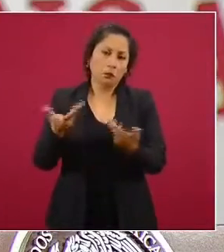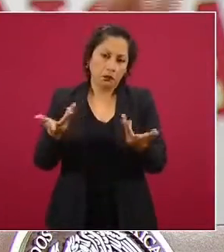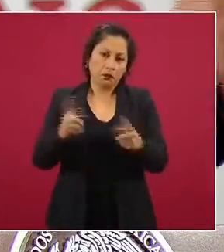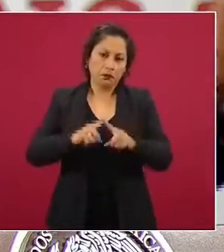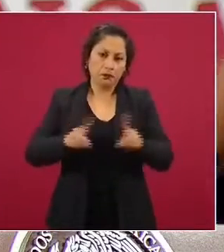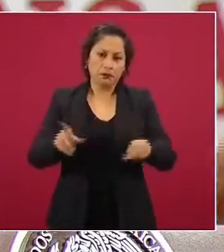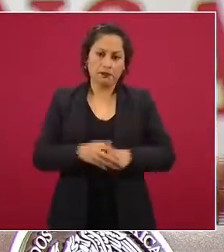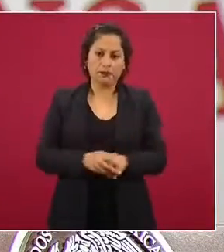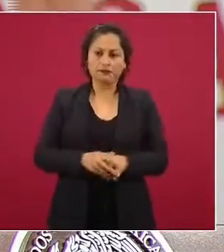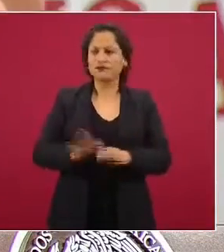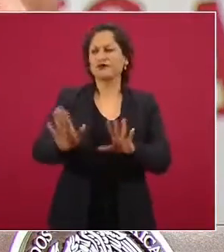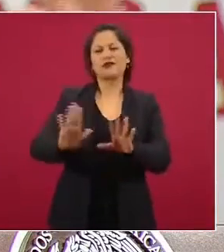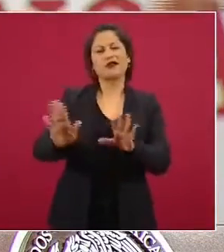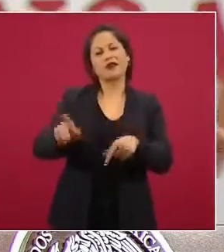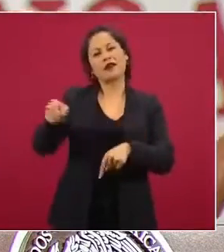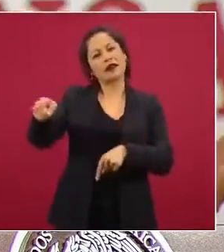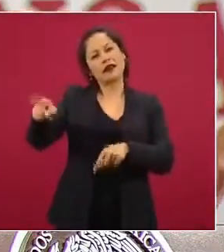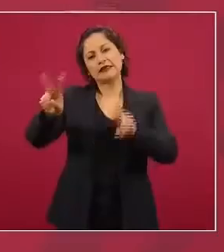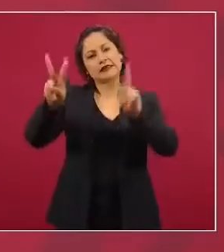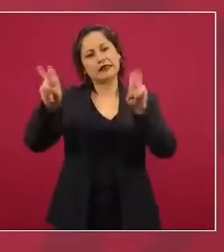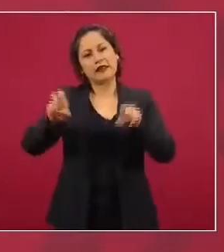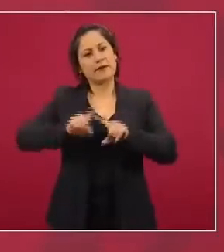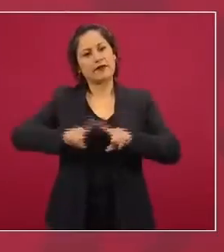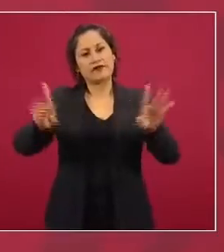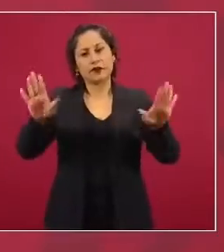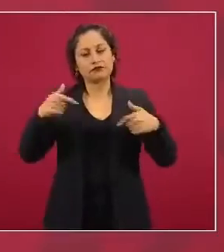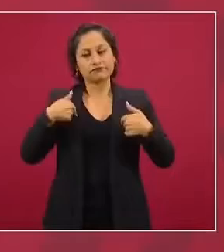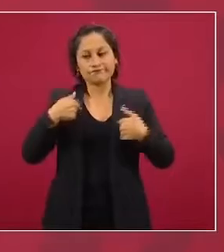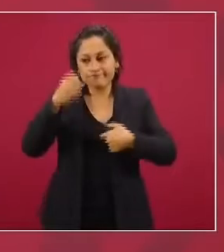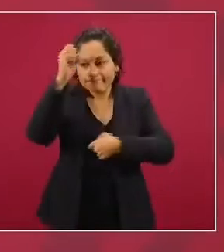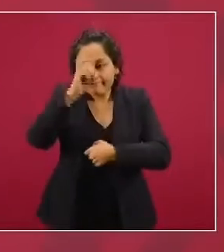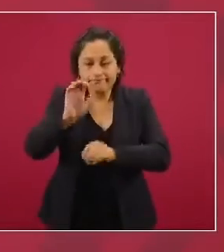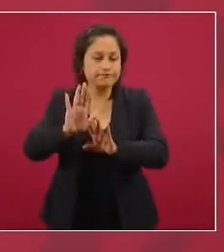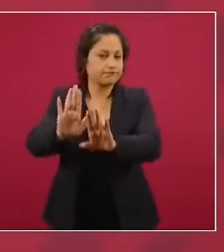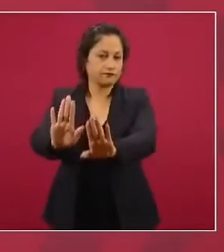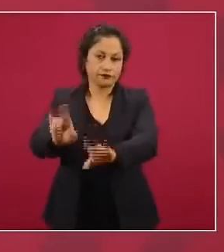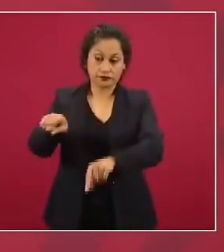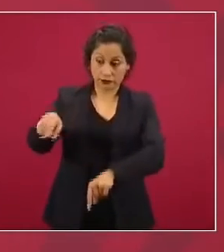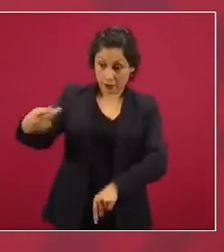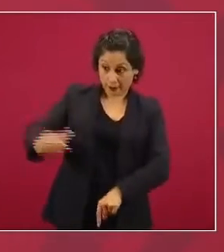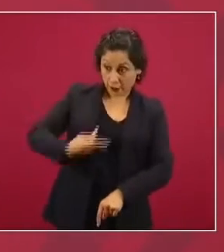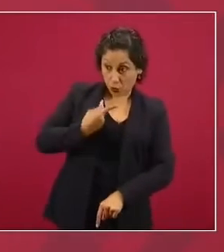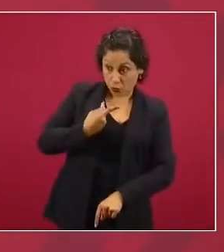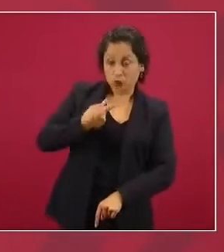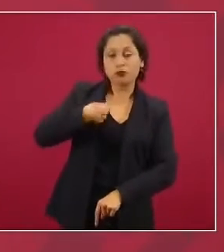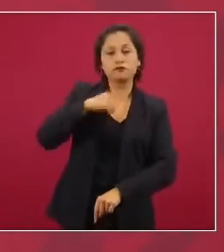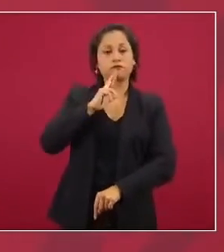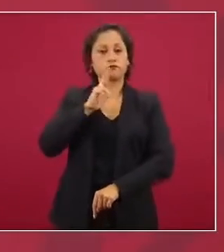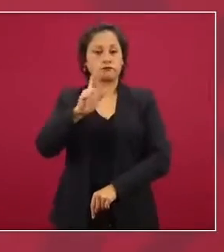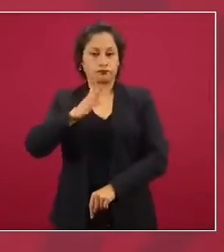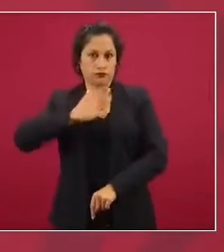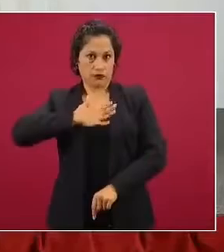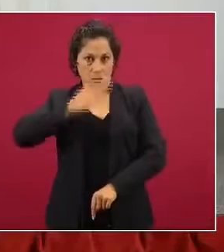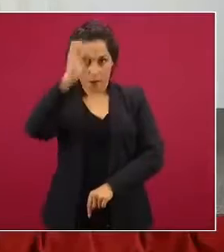Ese es otro asunto. Ya no me meto ya no me meto. Estoy contestando lo que yo opino